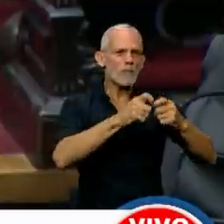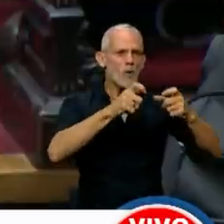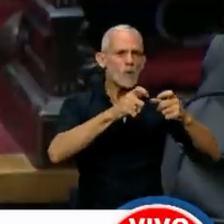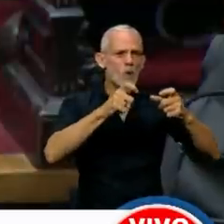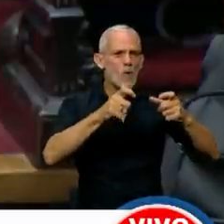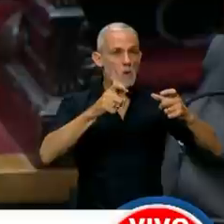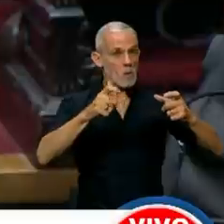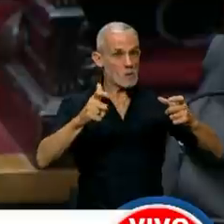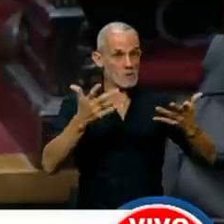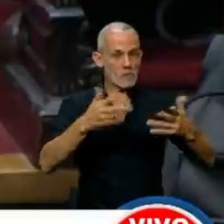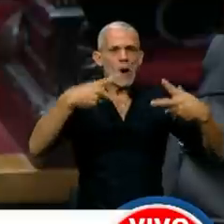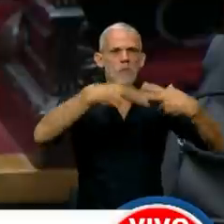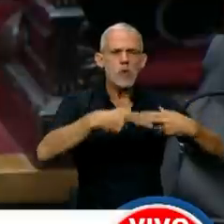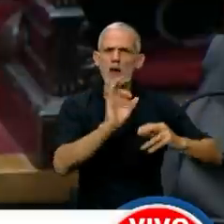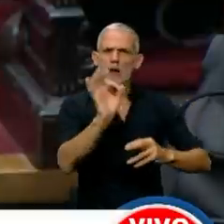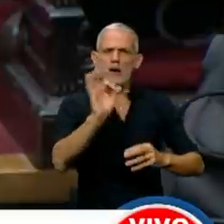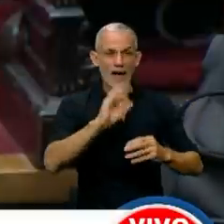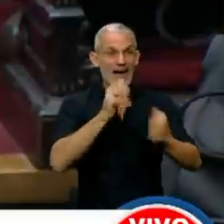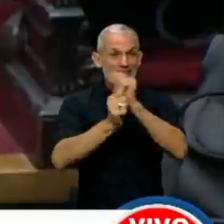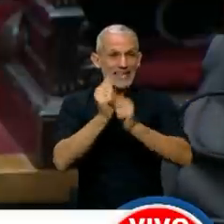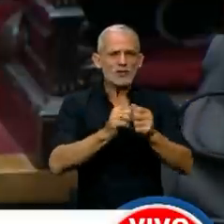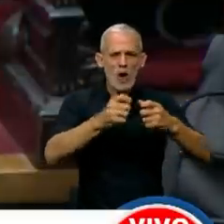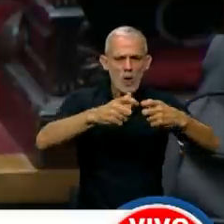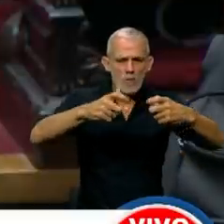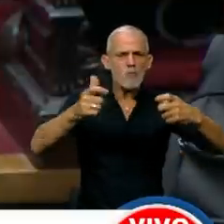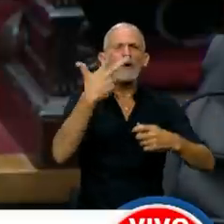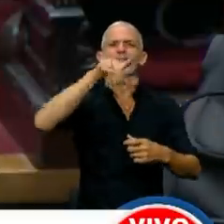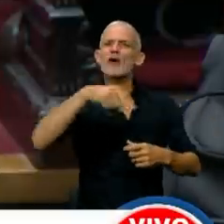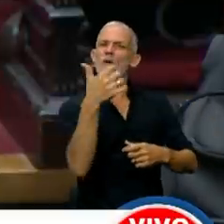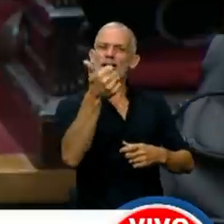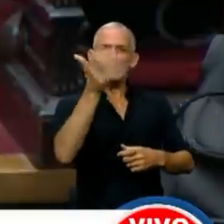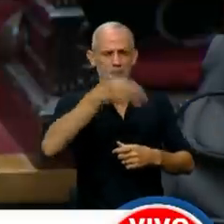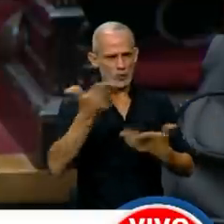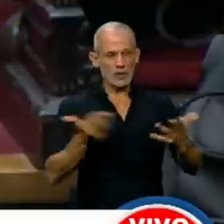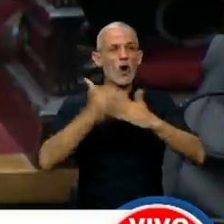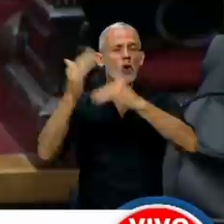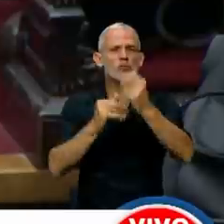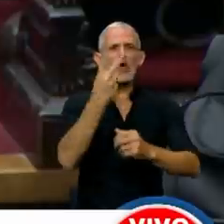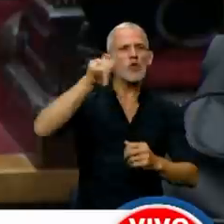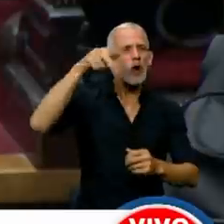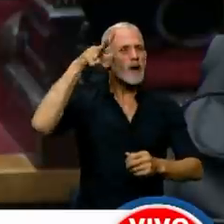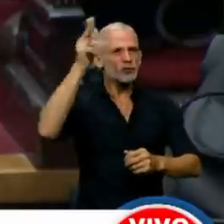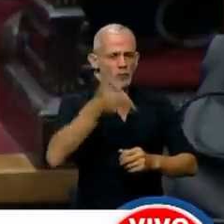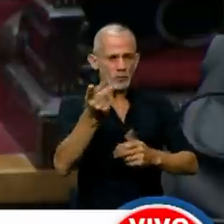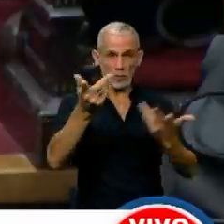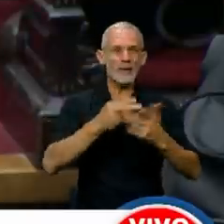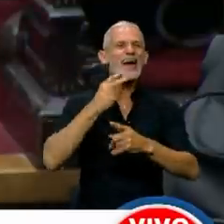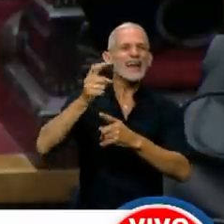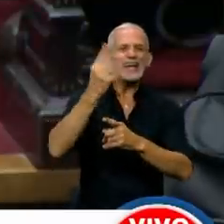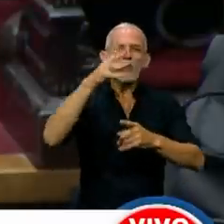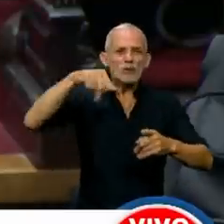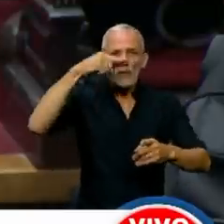rebote y sin se post la industria crecía al 36 por ciento la construcción al 28 por ciento la energía al